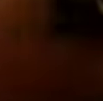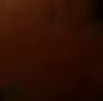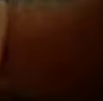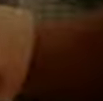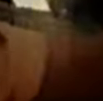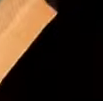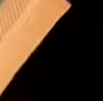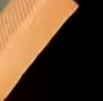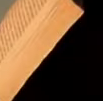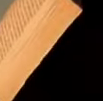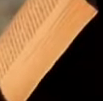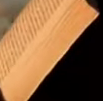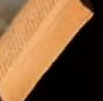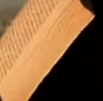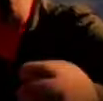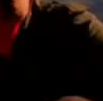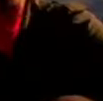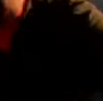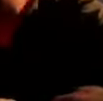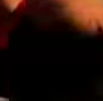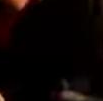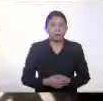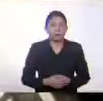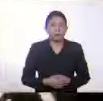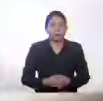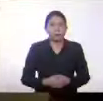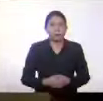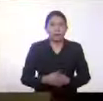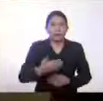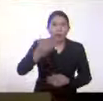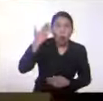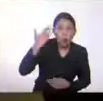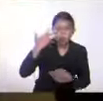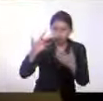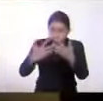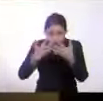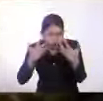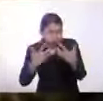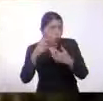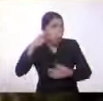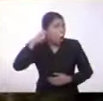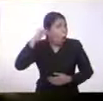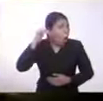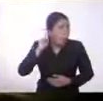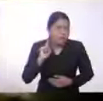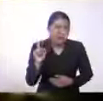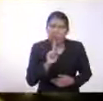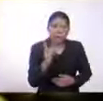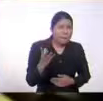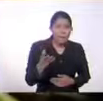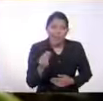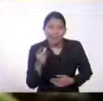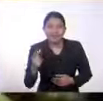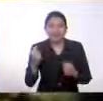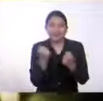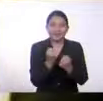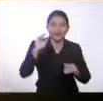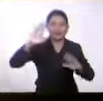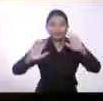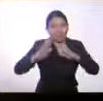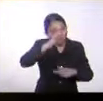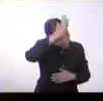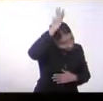Érase una vez un guapo y experimentado explorador que no le temía al peligro. Y su ayudante, la iguana